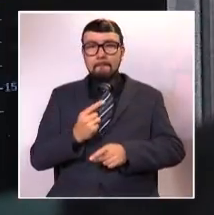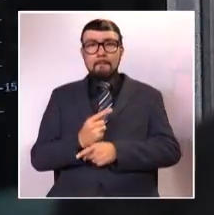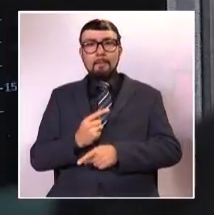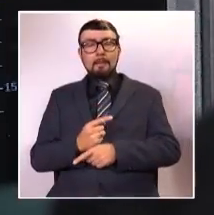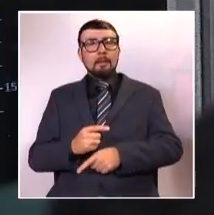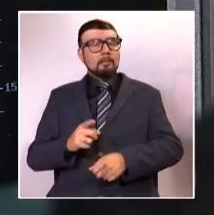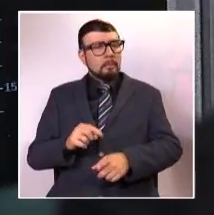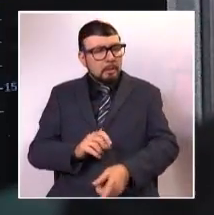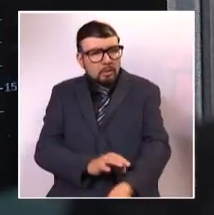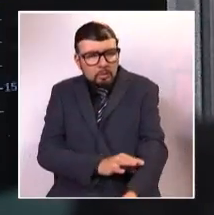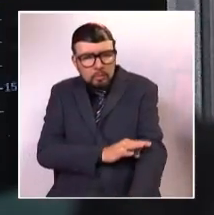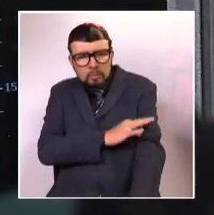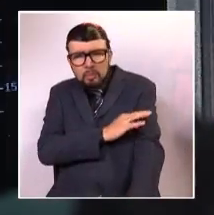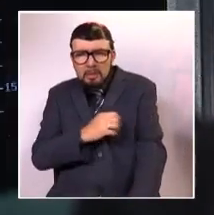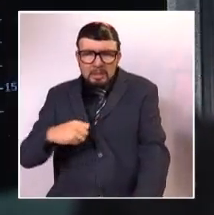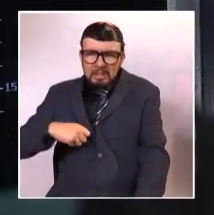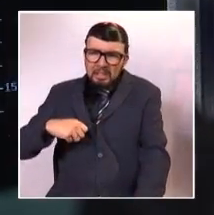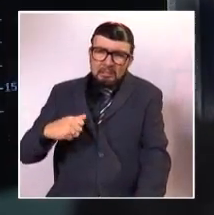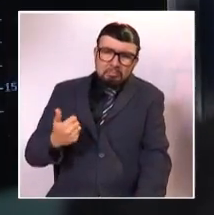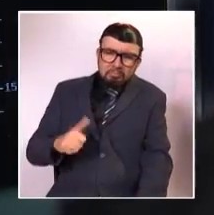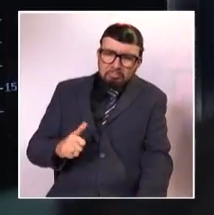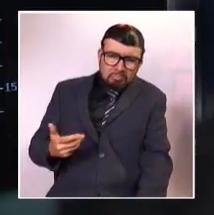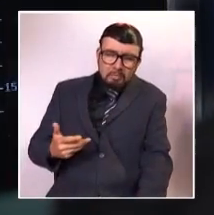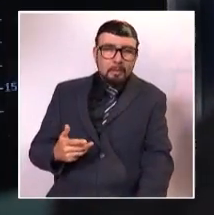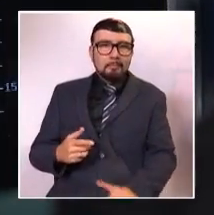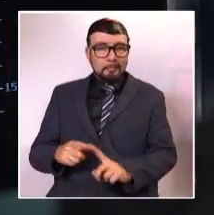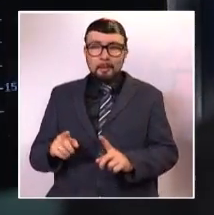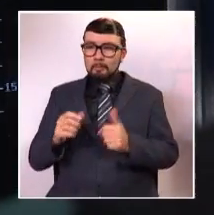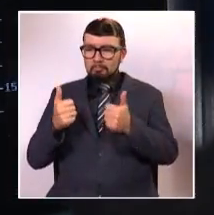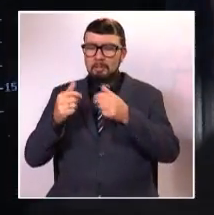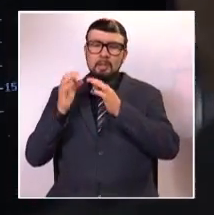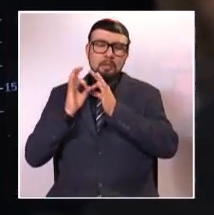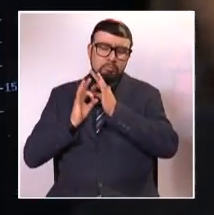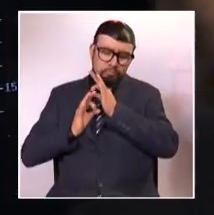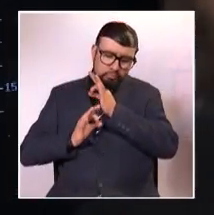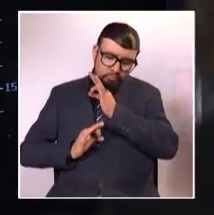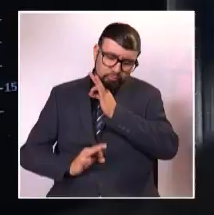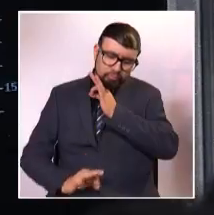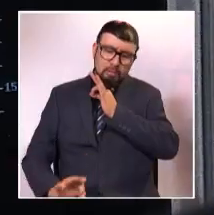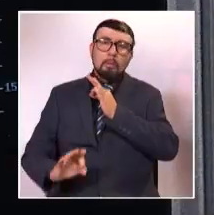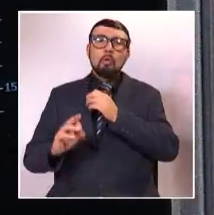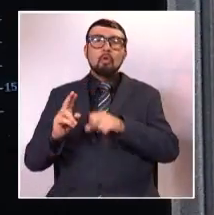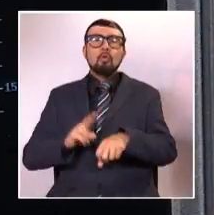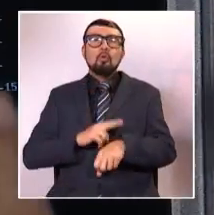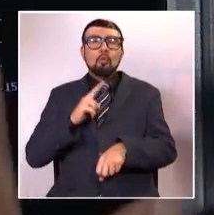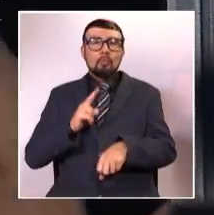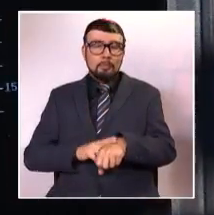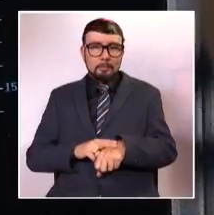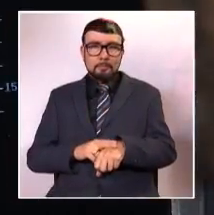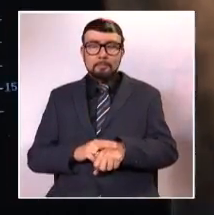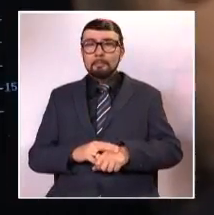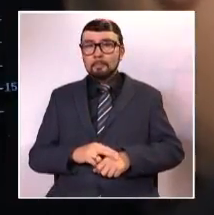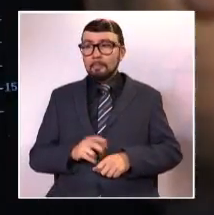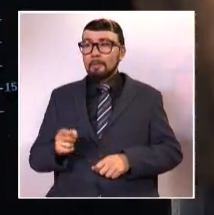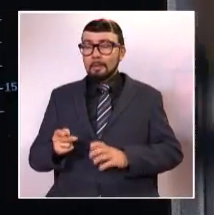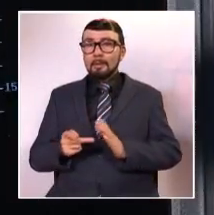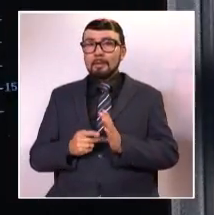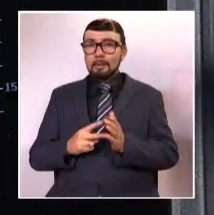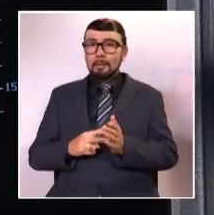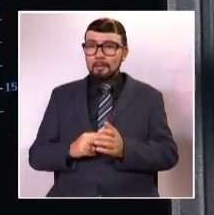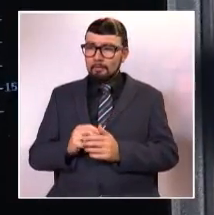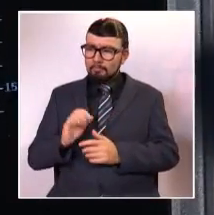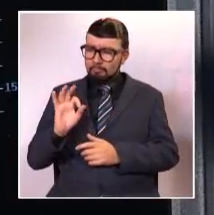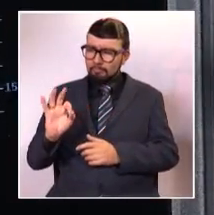arteriosclerosis, pero en el caso del STA tiene un calibre completamente normal. Eso es la parte que llamamos nosotros